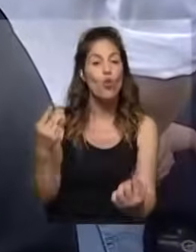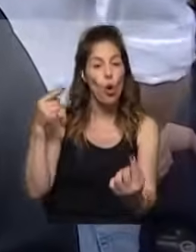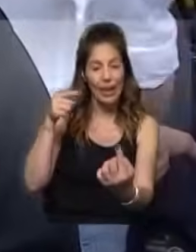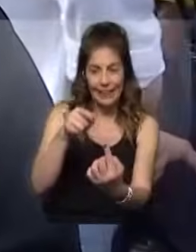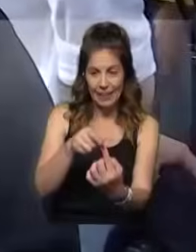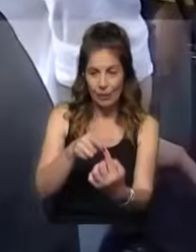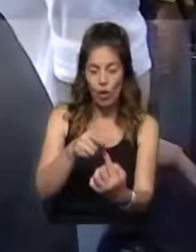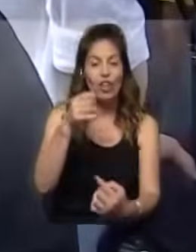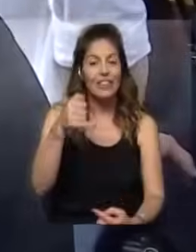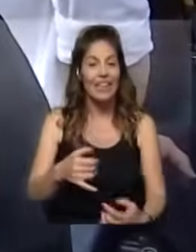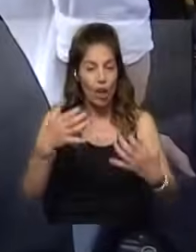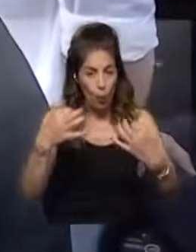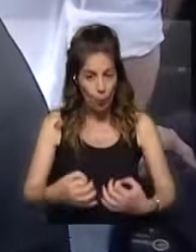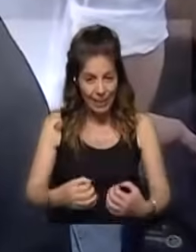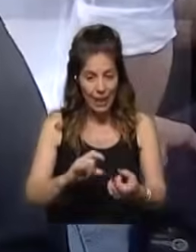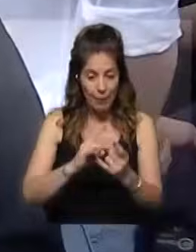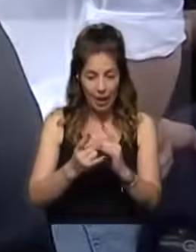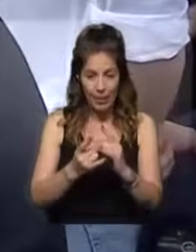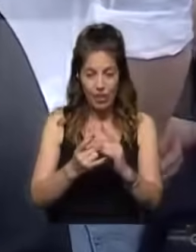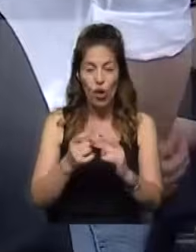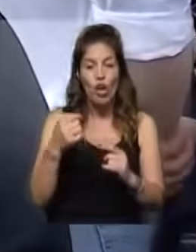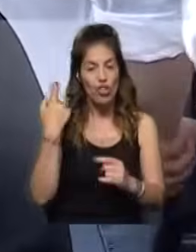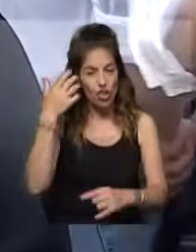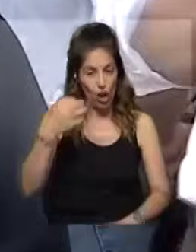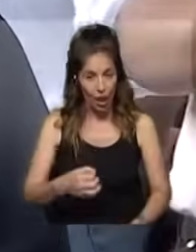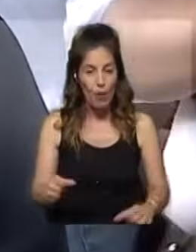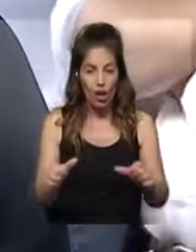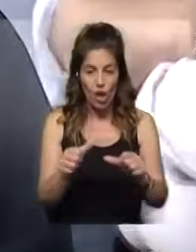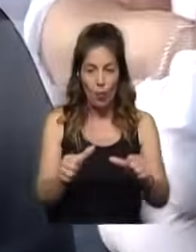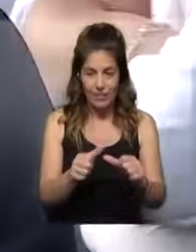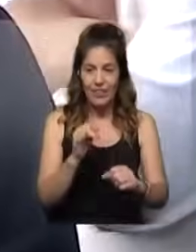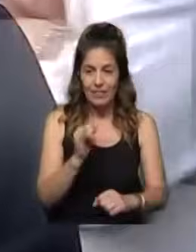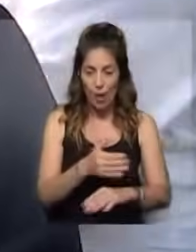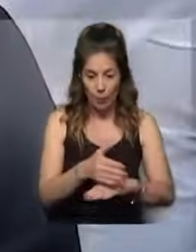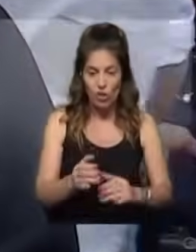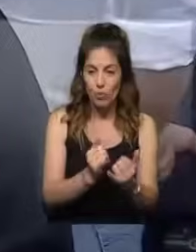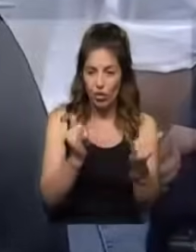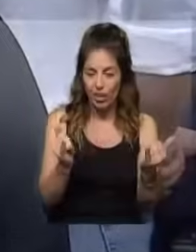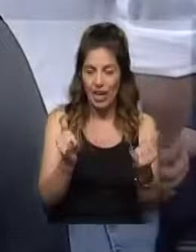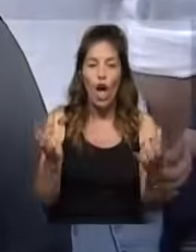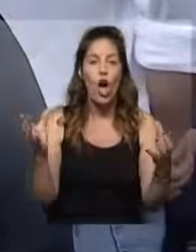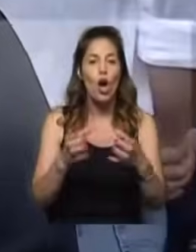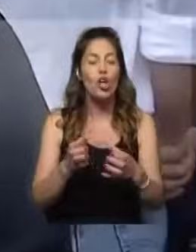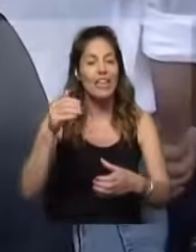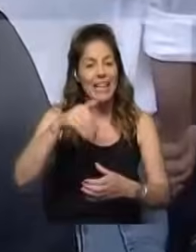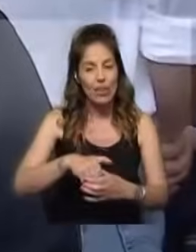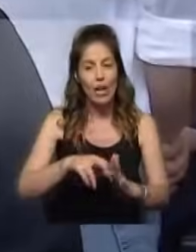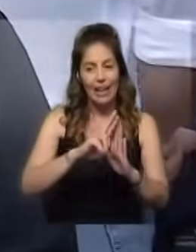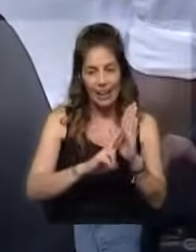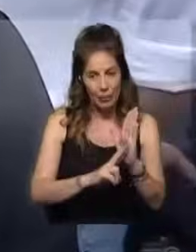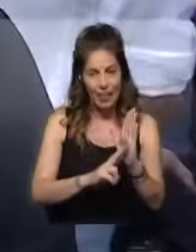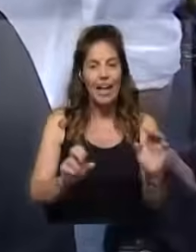que tiene que cumplir el parlamento y así creemos que lo hará en los próximos días y la corte electoral reglamentará y